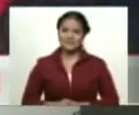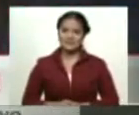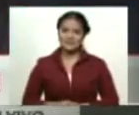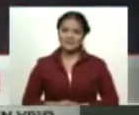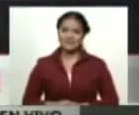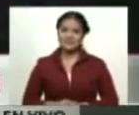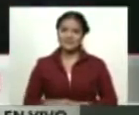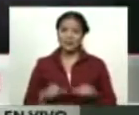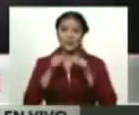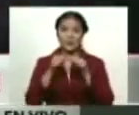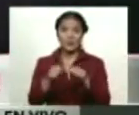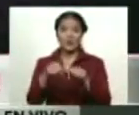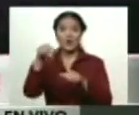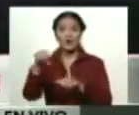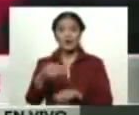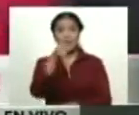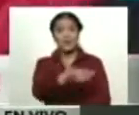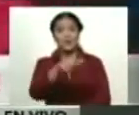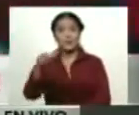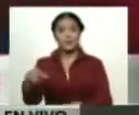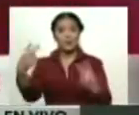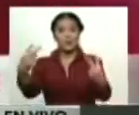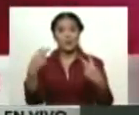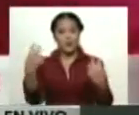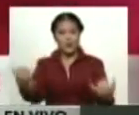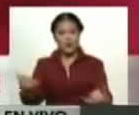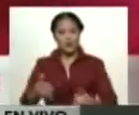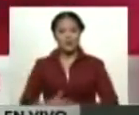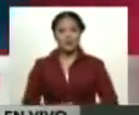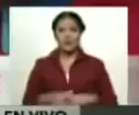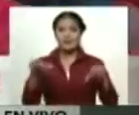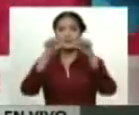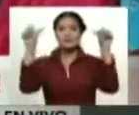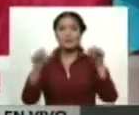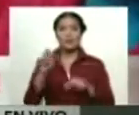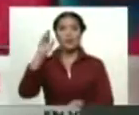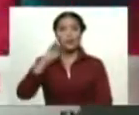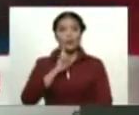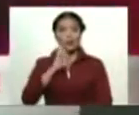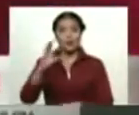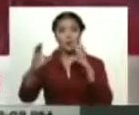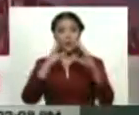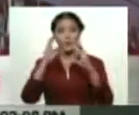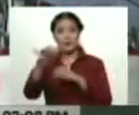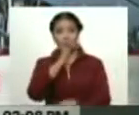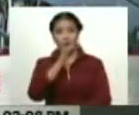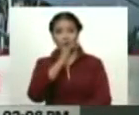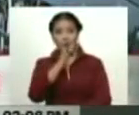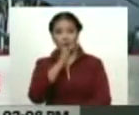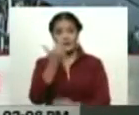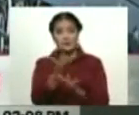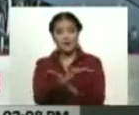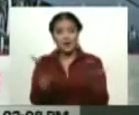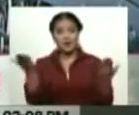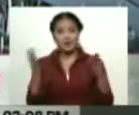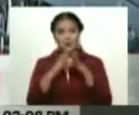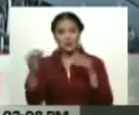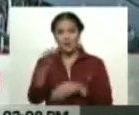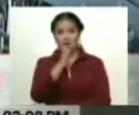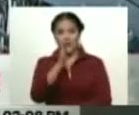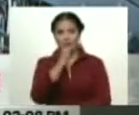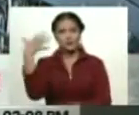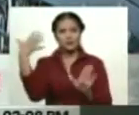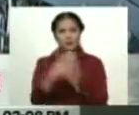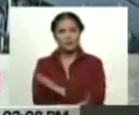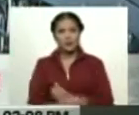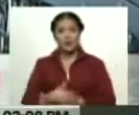Bien, continuamos, Pedro y compañeros que a esta hora nos están sintonizando a través del sistema bolivariano de comunicación de información, llevándole las incidencias de lo que va a